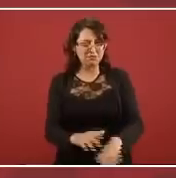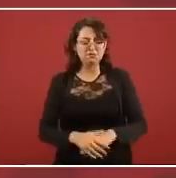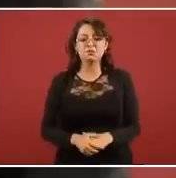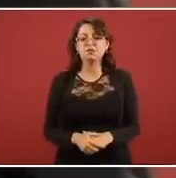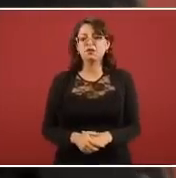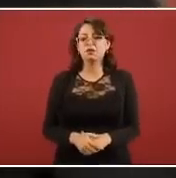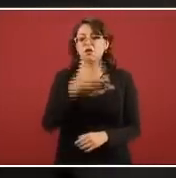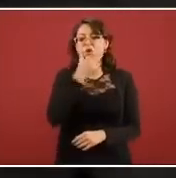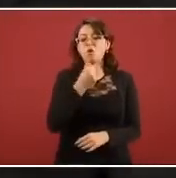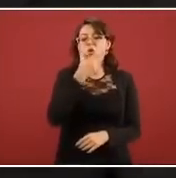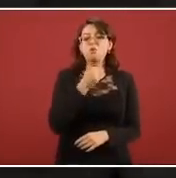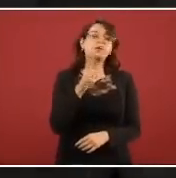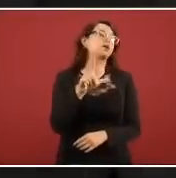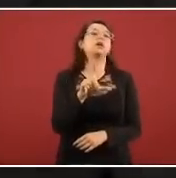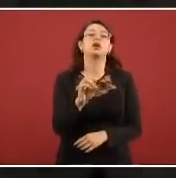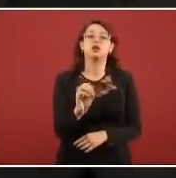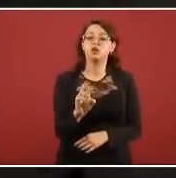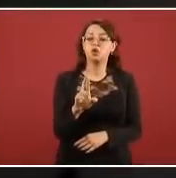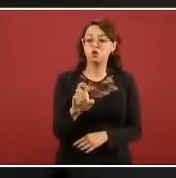Mola,